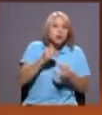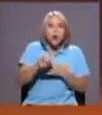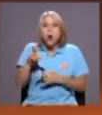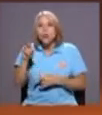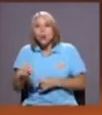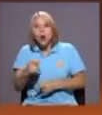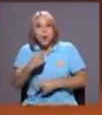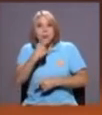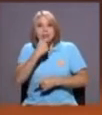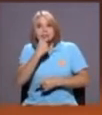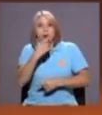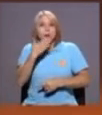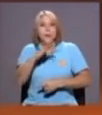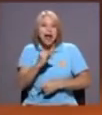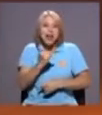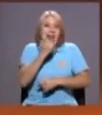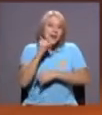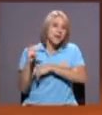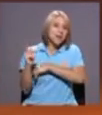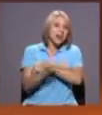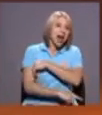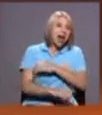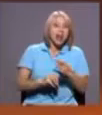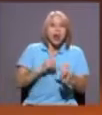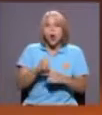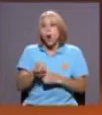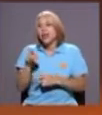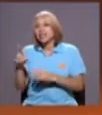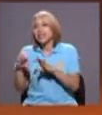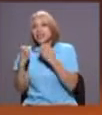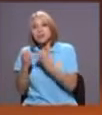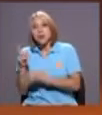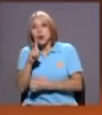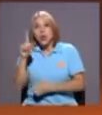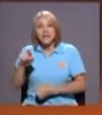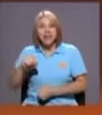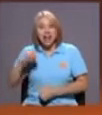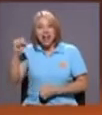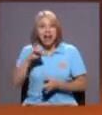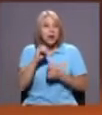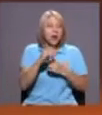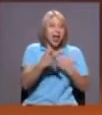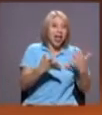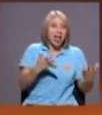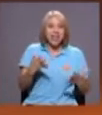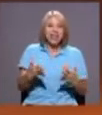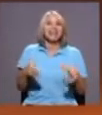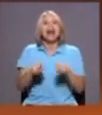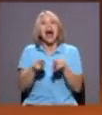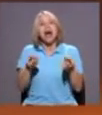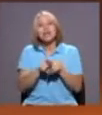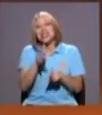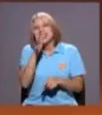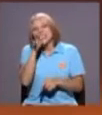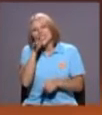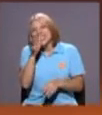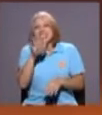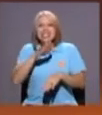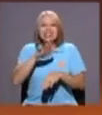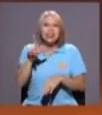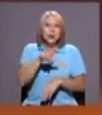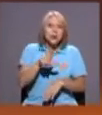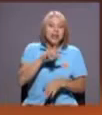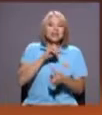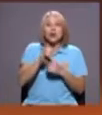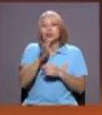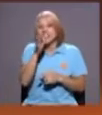no, o por qué que no debió haber ganado este equipo o el otro. Y habrán los chistes de los lunes o de los jueves cuando termine